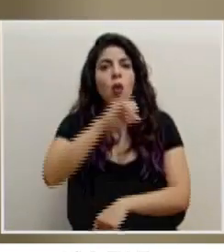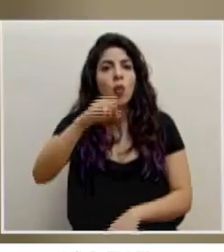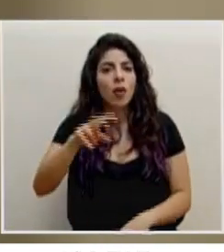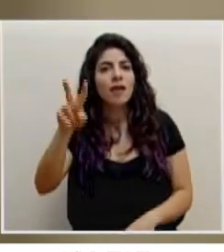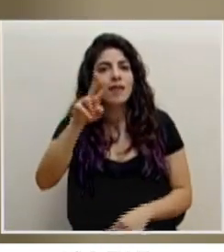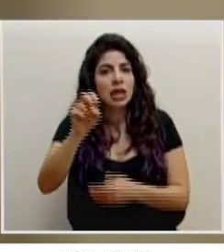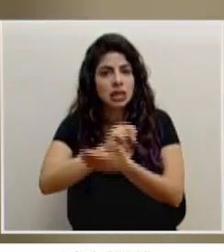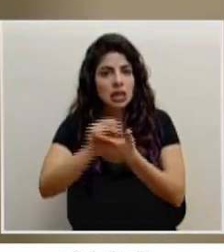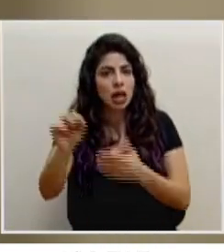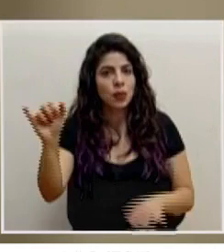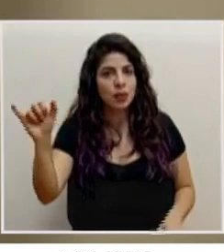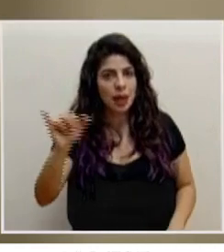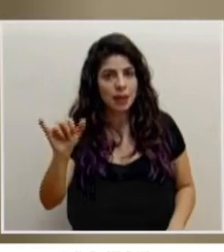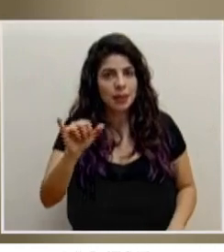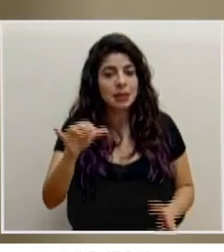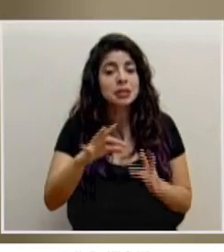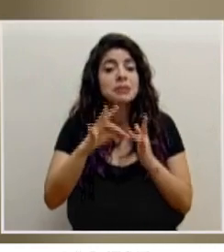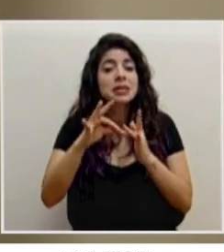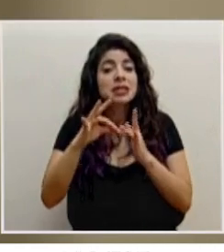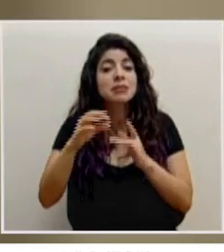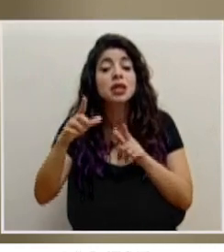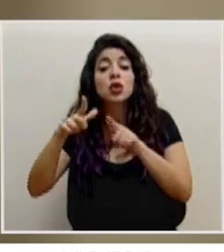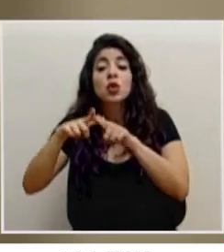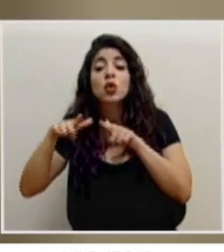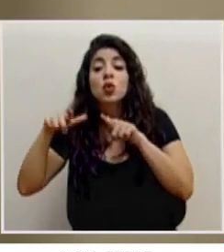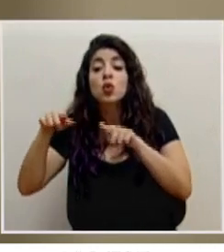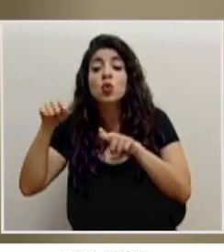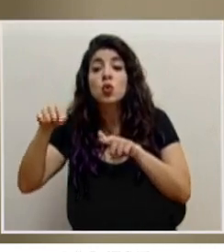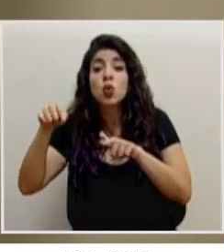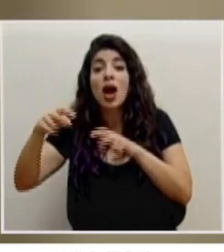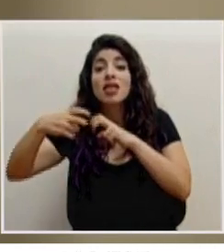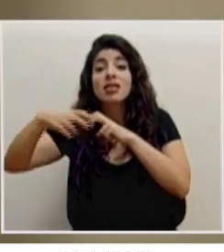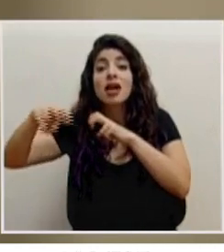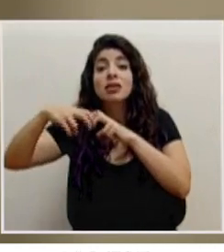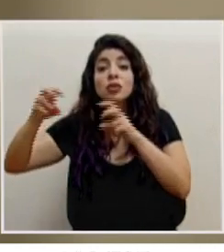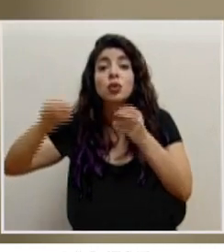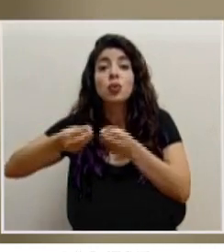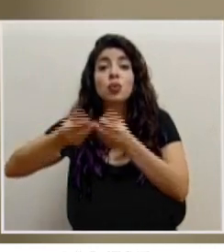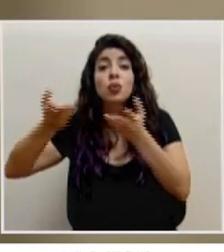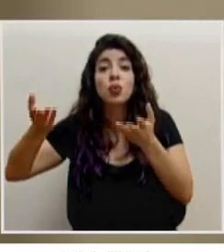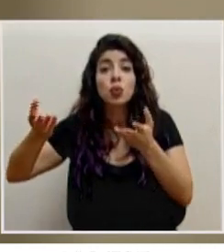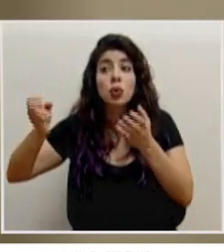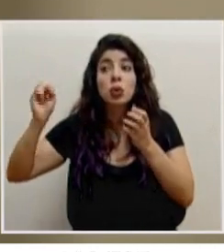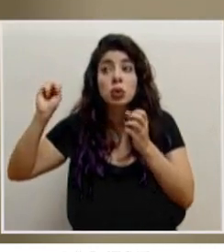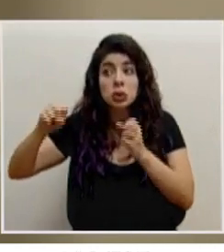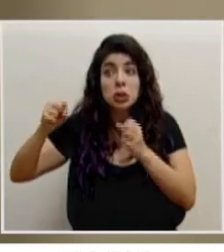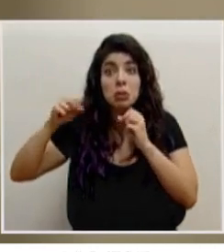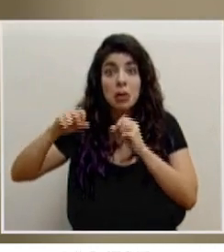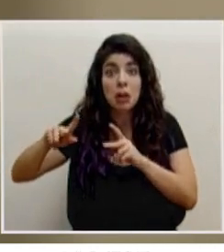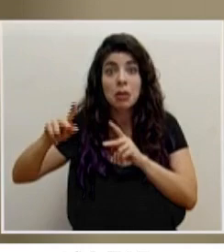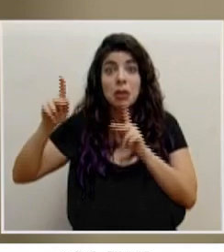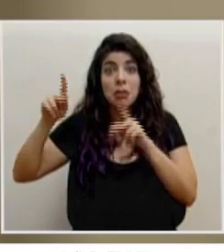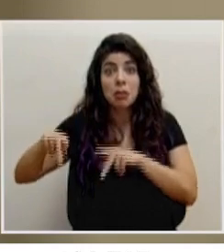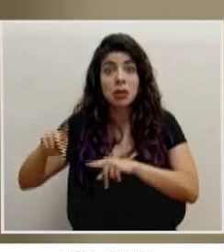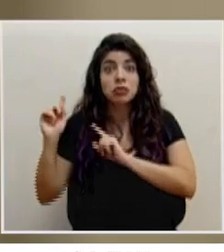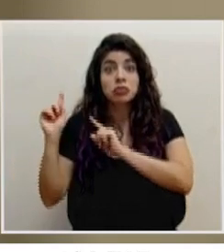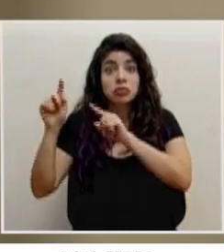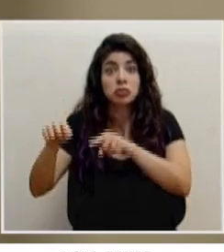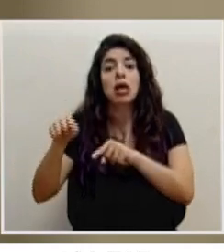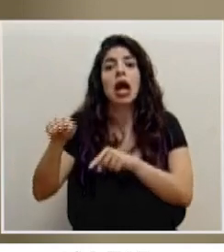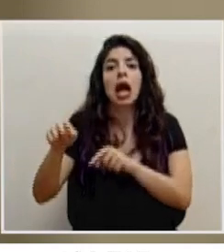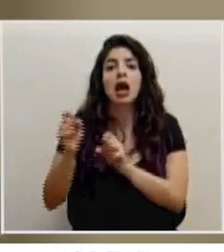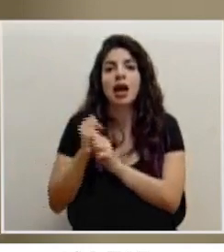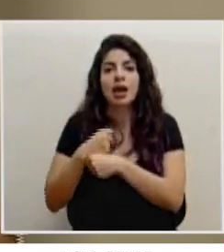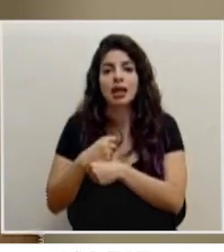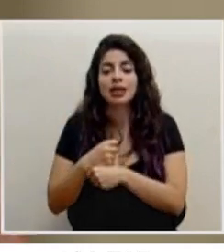santo, principalmente en aquellas áreas de salud en donde el transporte público permita a las personas llegar a las citas.